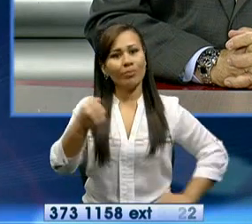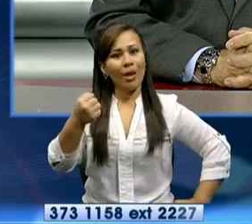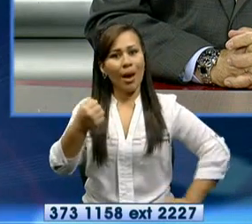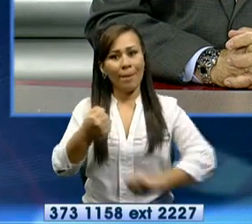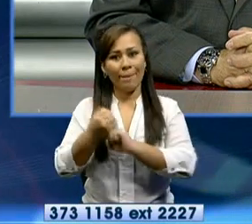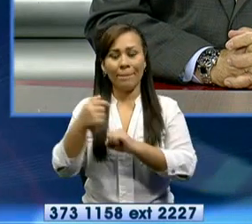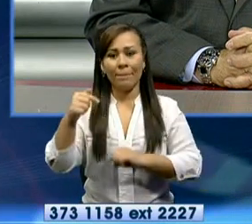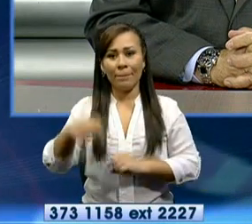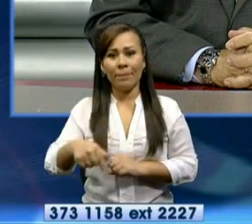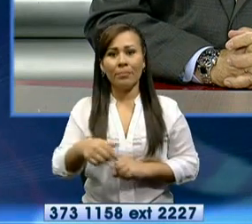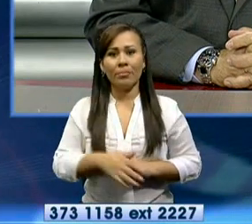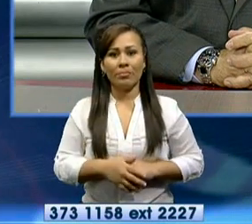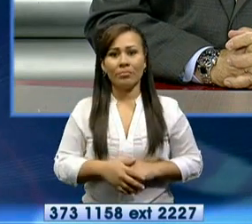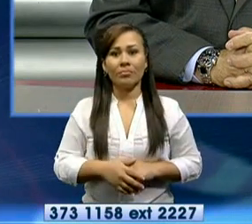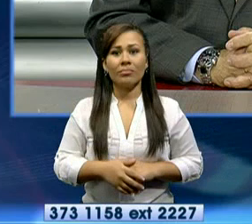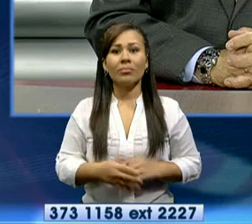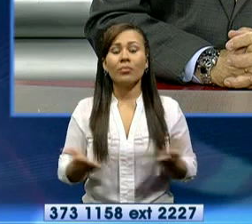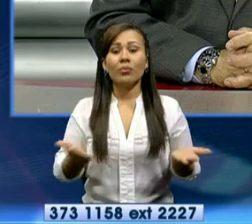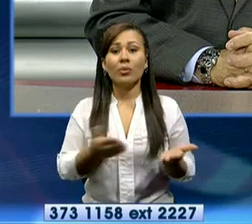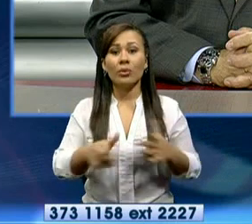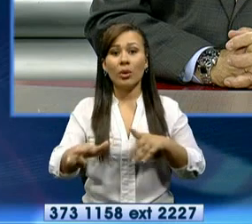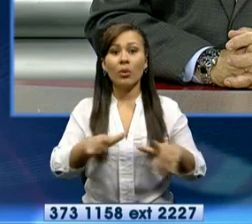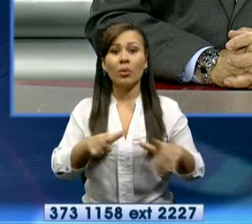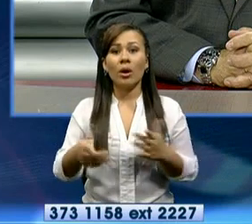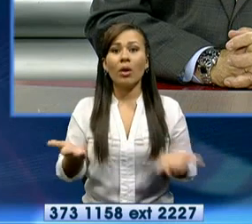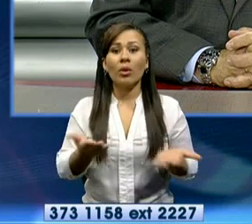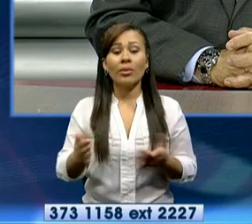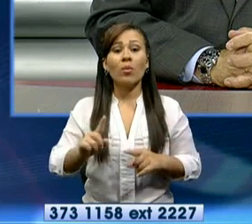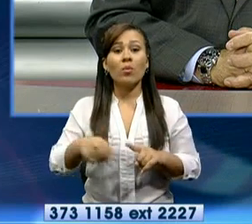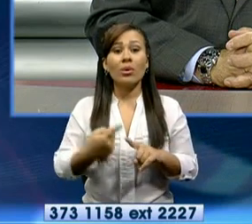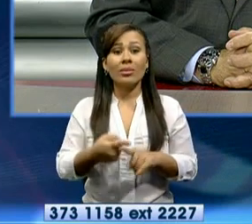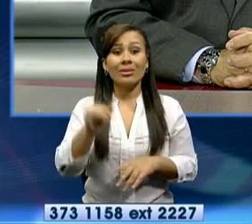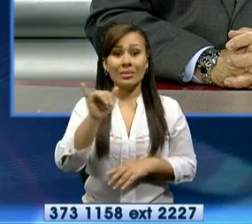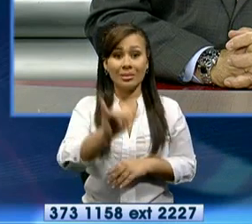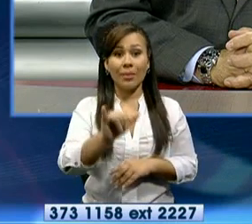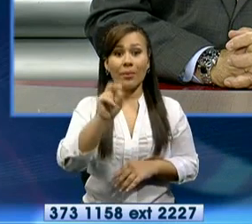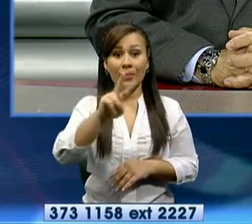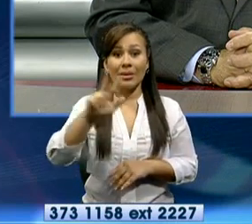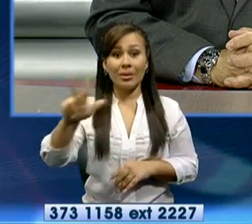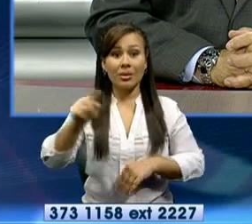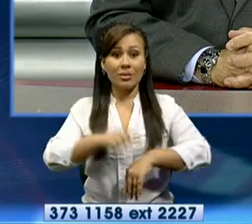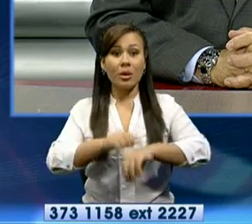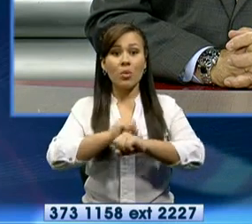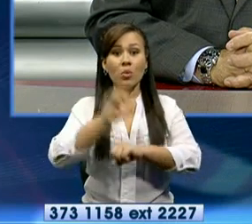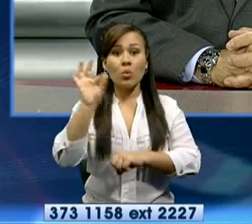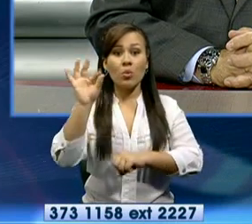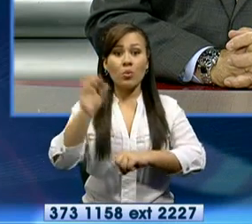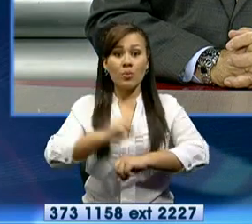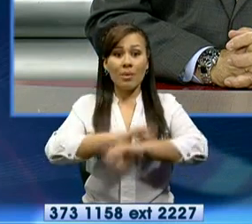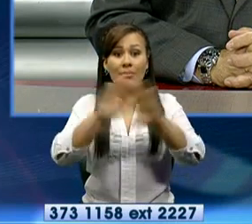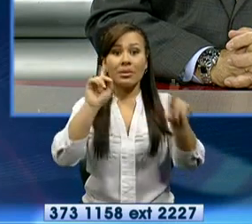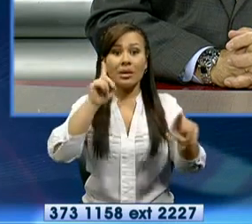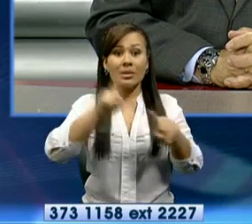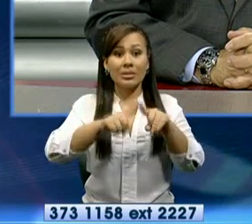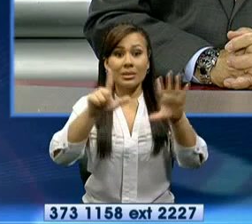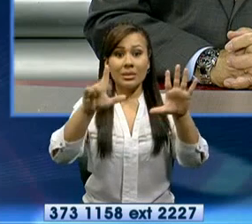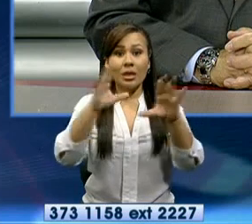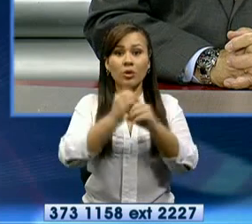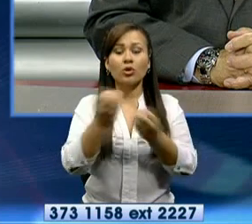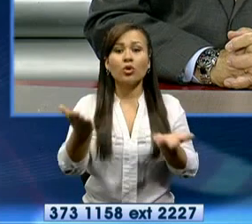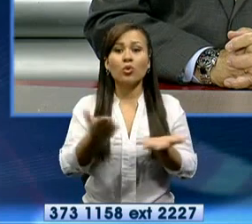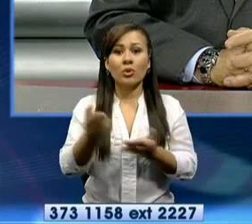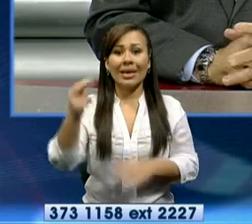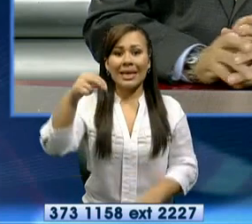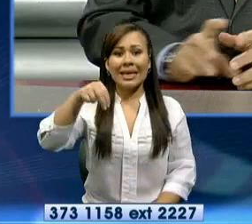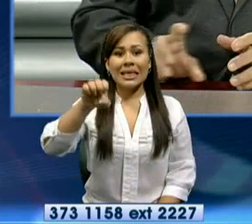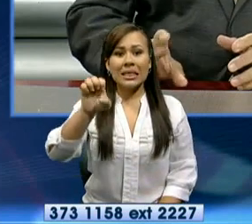esta causa, en este evento que se va a dar el día sábado 23, desde las 9 de la mañana hasta las 7 de la noche. Esto va a ser en Newark, en el